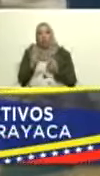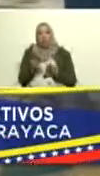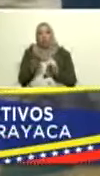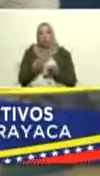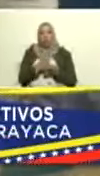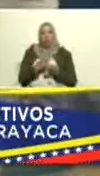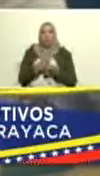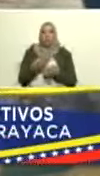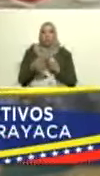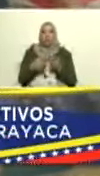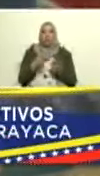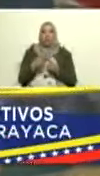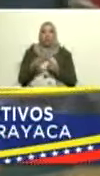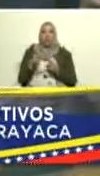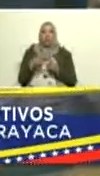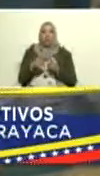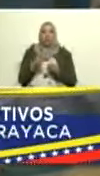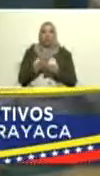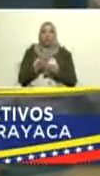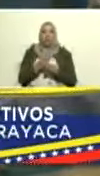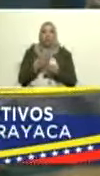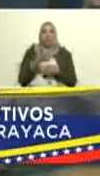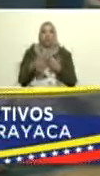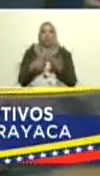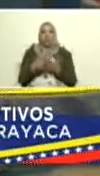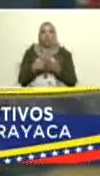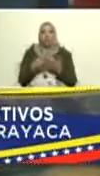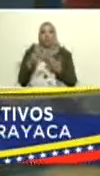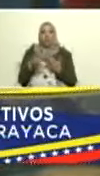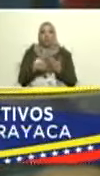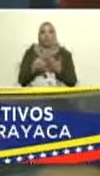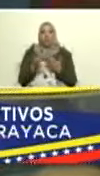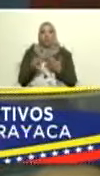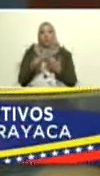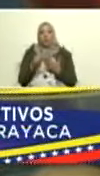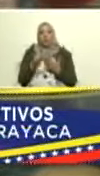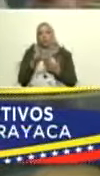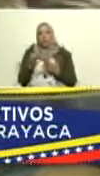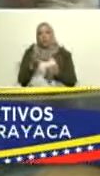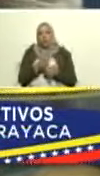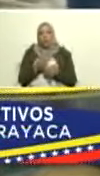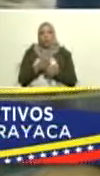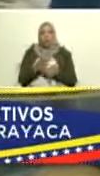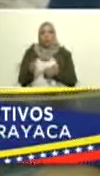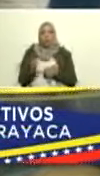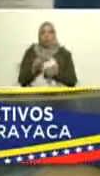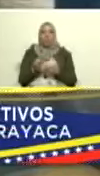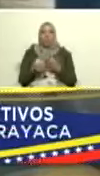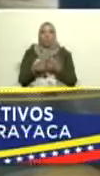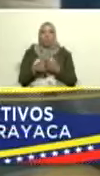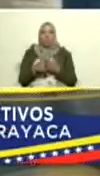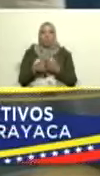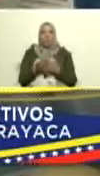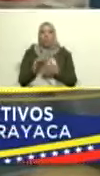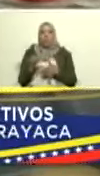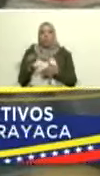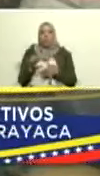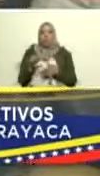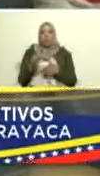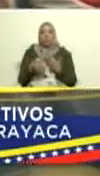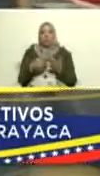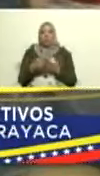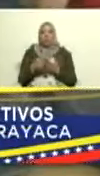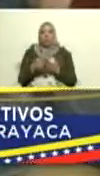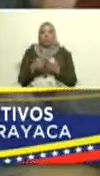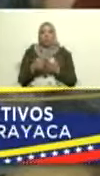comunal Carayaca Junco, donde están recibiendo los rubros que vienen desde el productor hasta este centro de distribución,